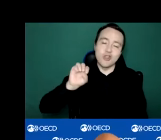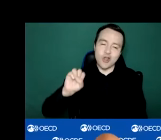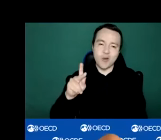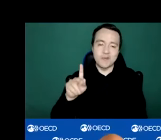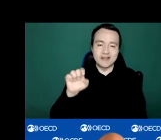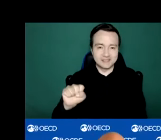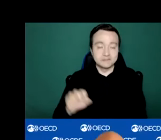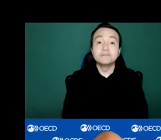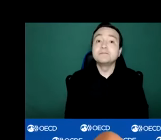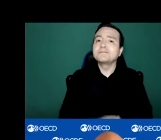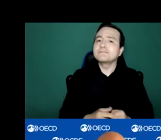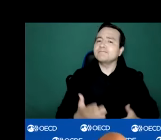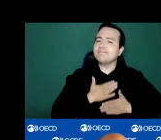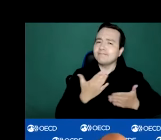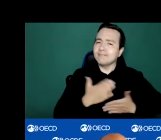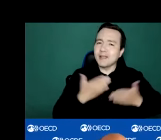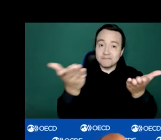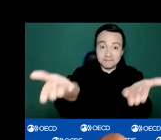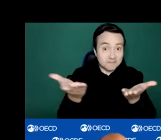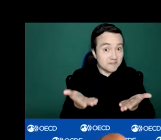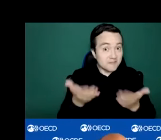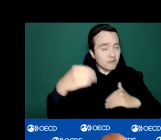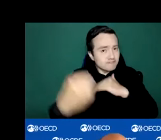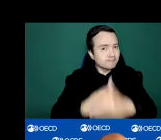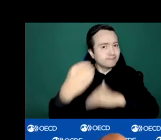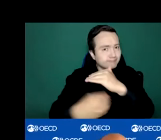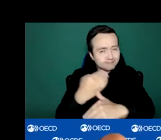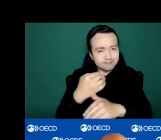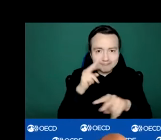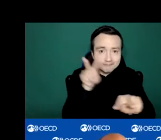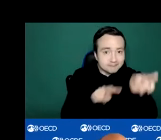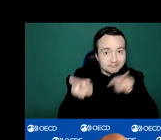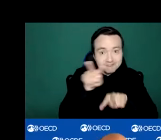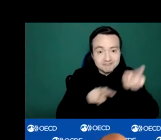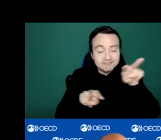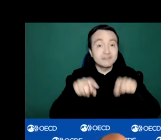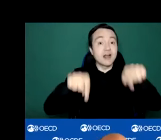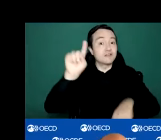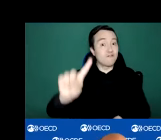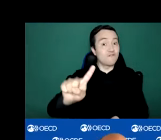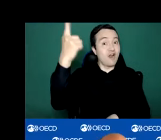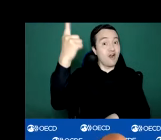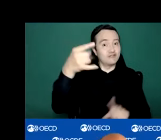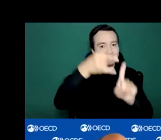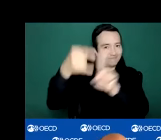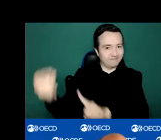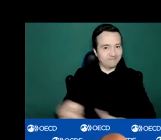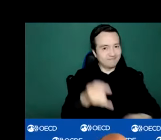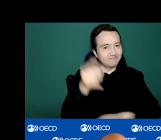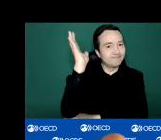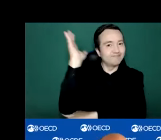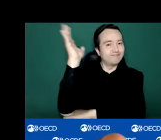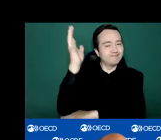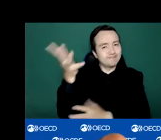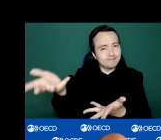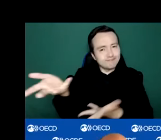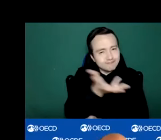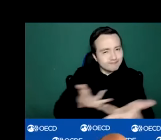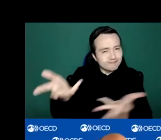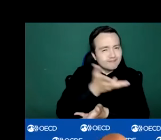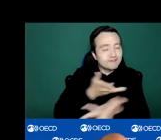de que nos hayan acompañado esta mañana para el primer webinario sobre las funciones esenciales de